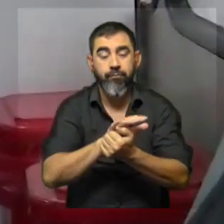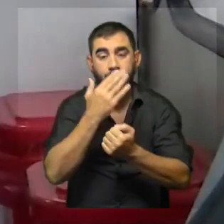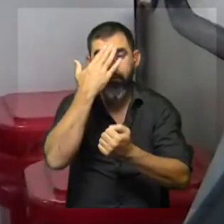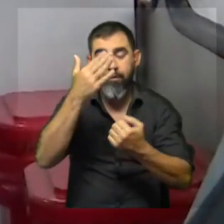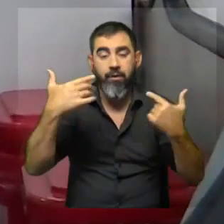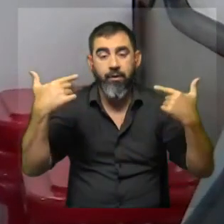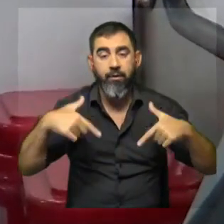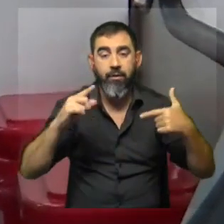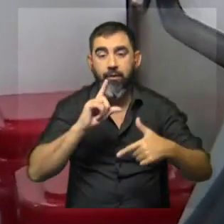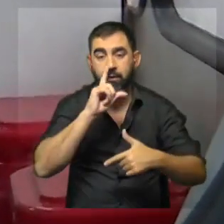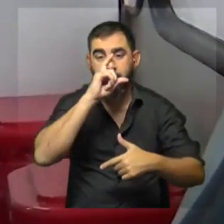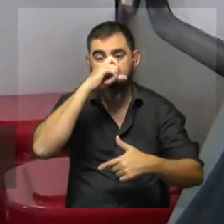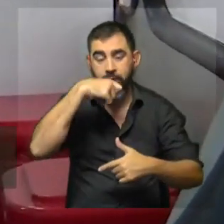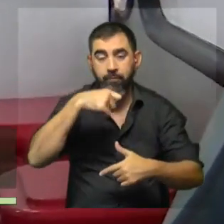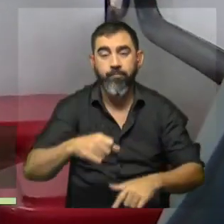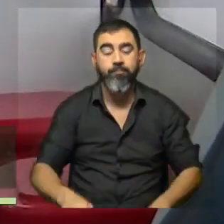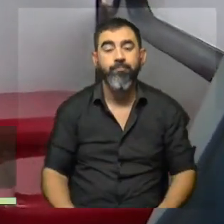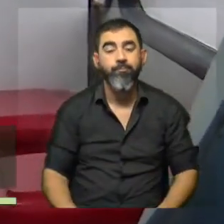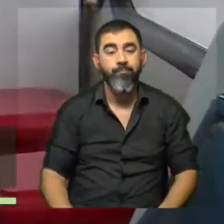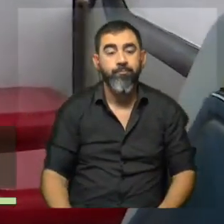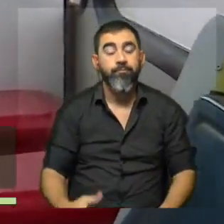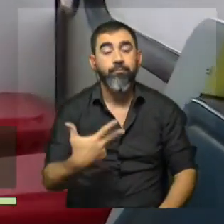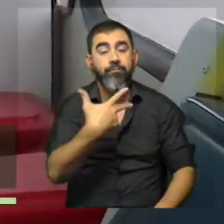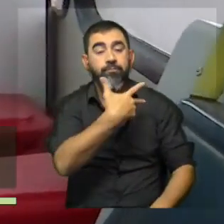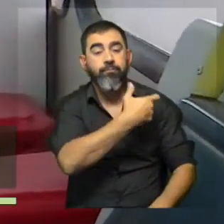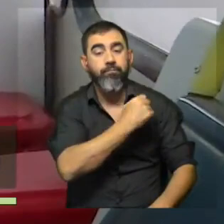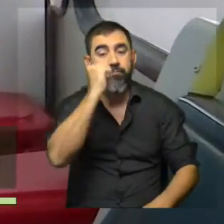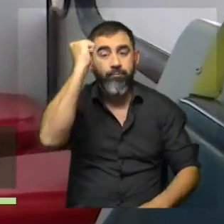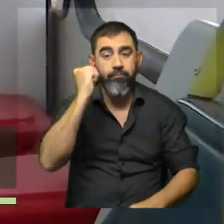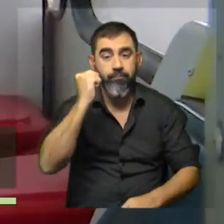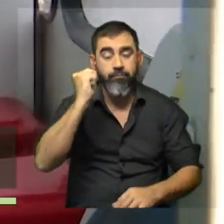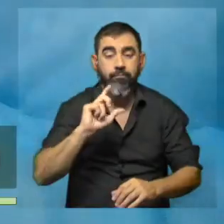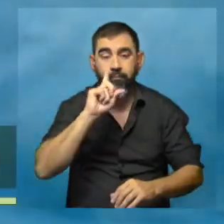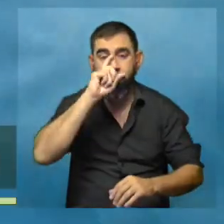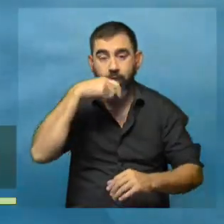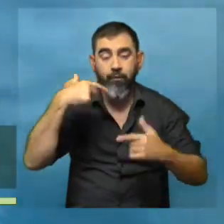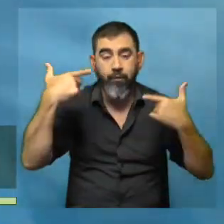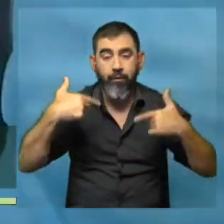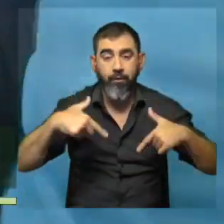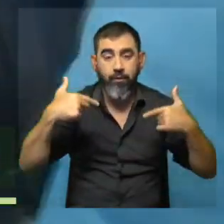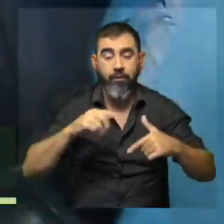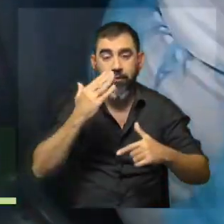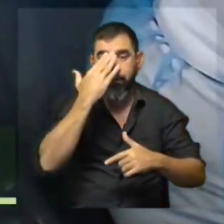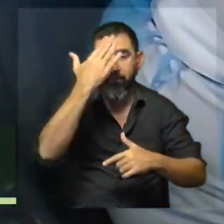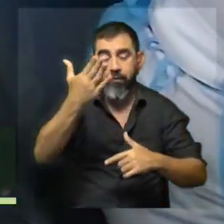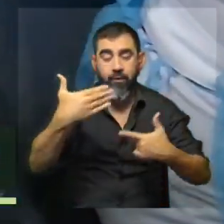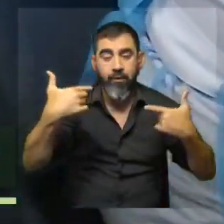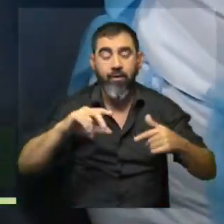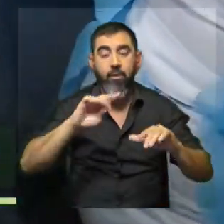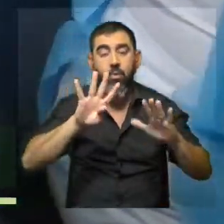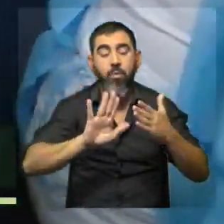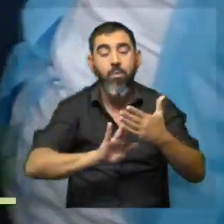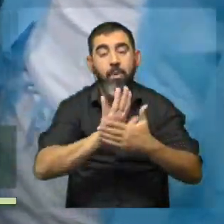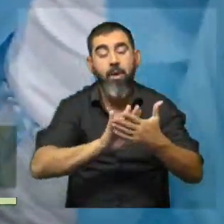Explanada de la intendencia en esta jornada porque el vacunatorio móvil de la intendencia de Montevideo estará instalado desde las nueve de la mañana